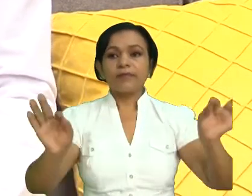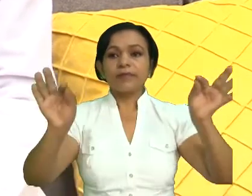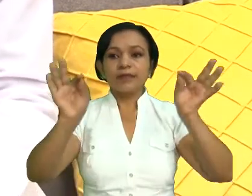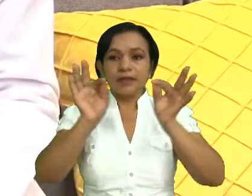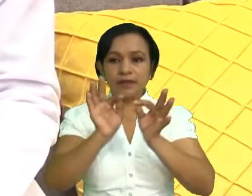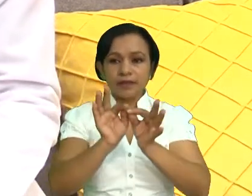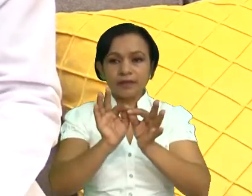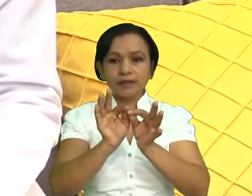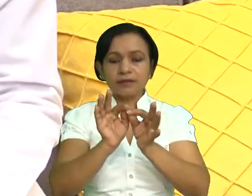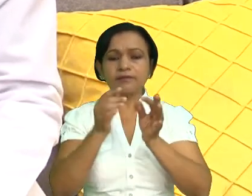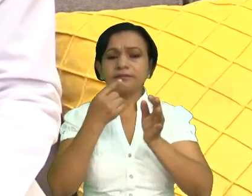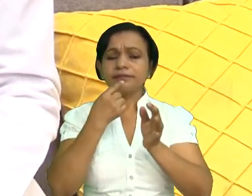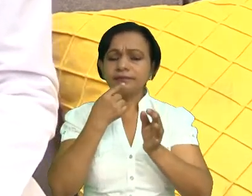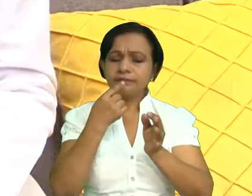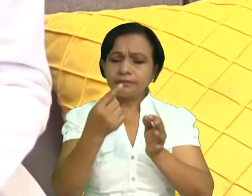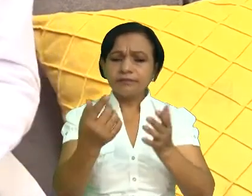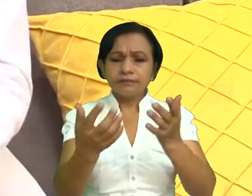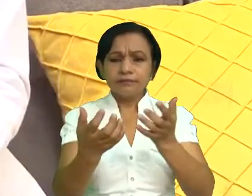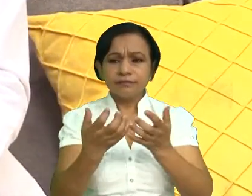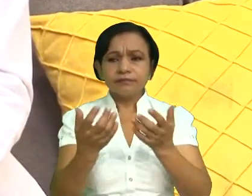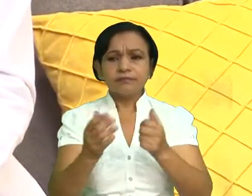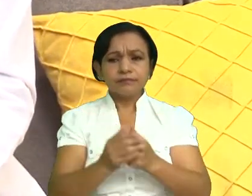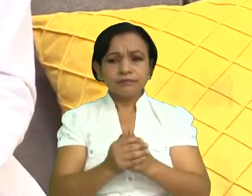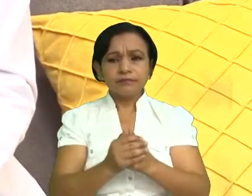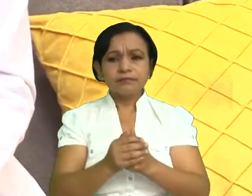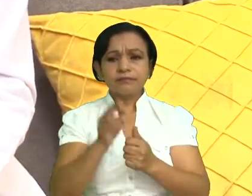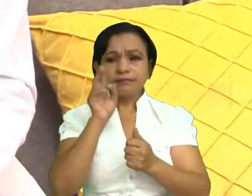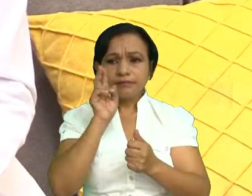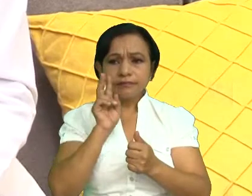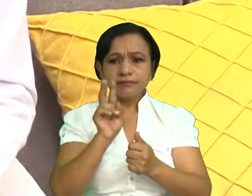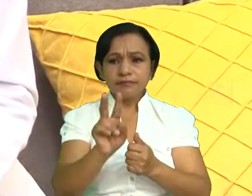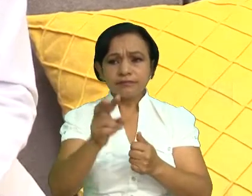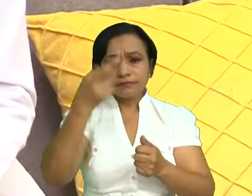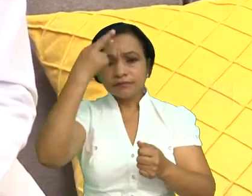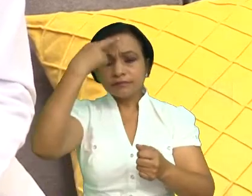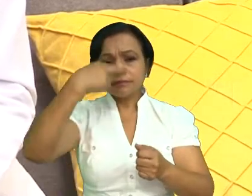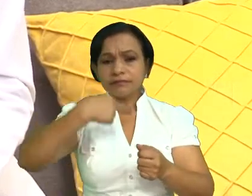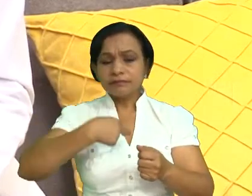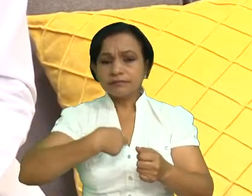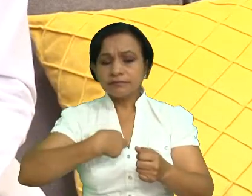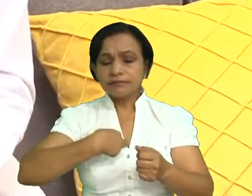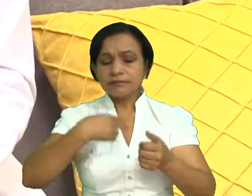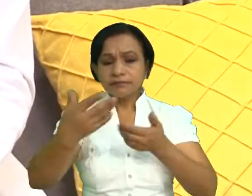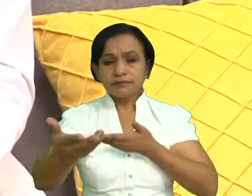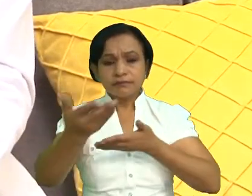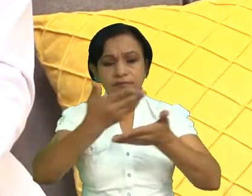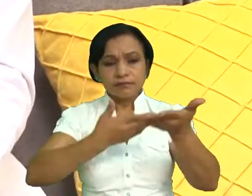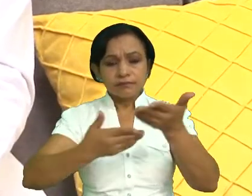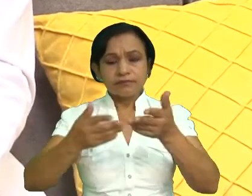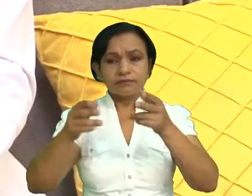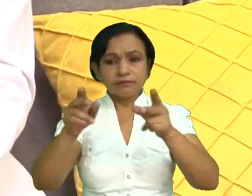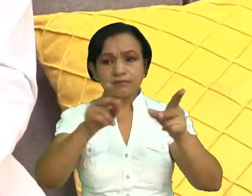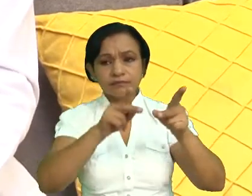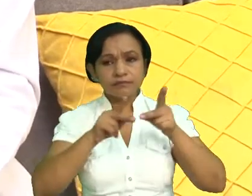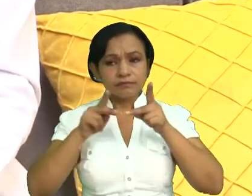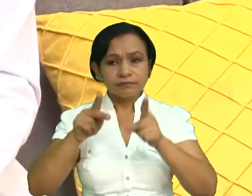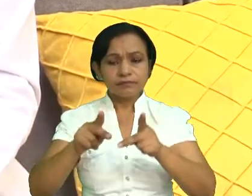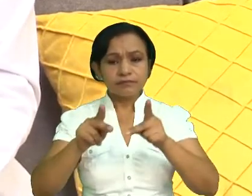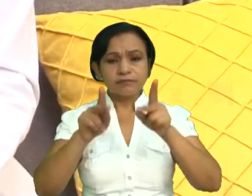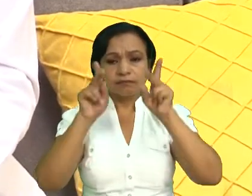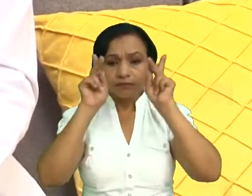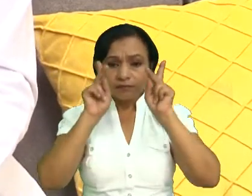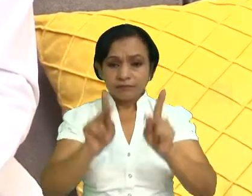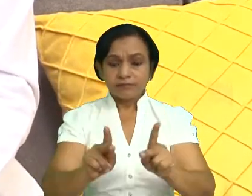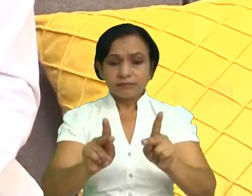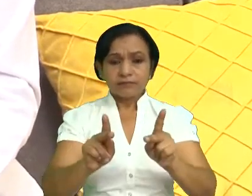algo que quiero remarcar y que esto tiene que ver con la responsabilidad compartida que tenemos que tener los